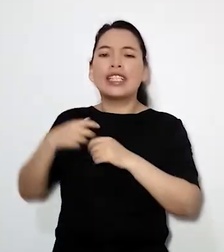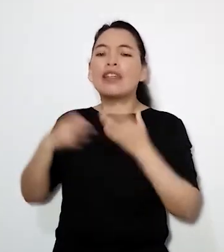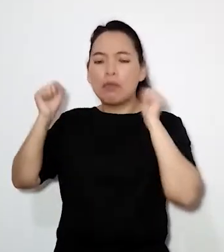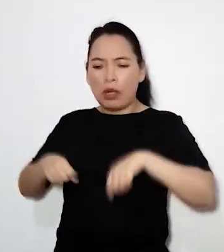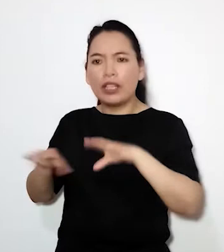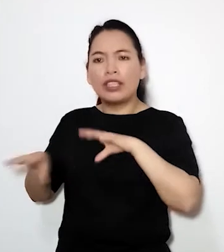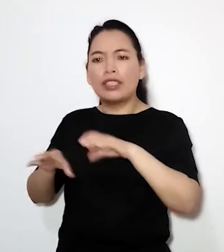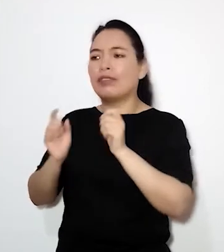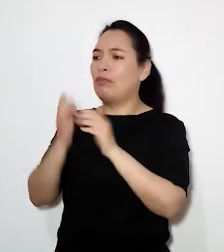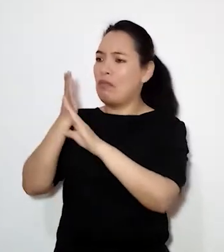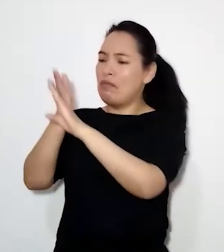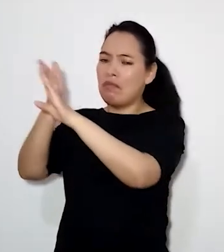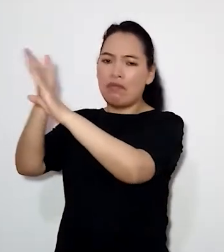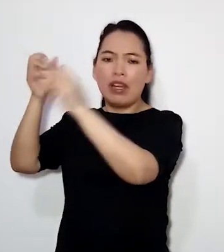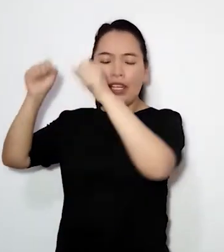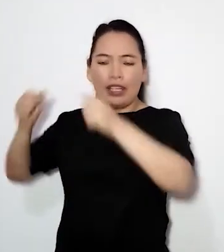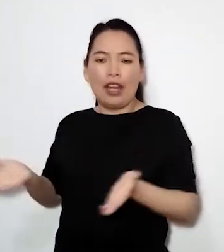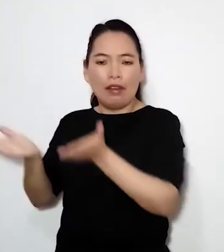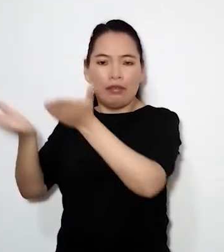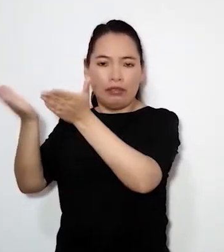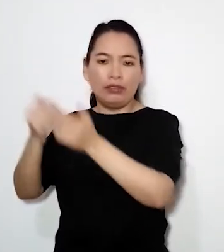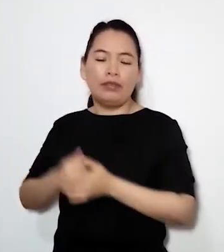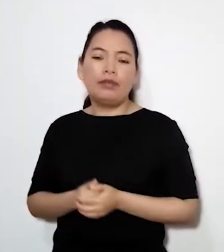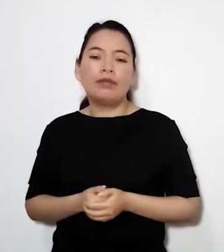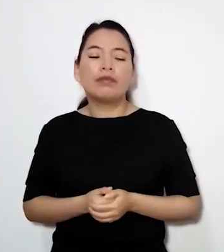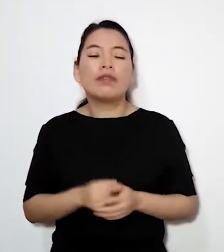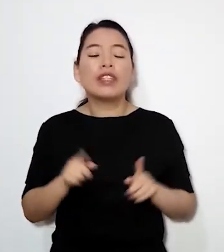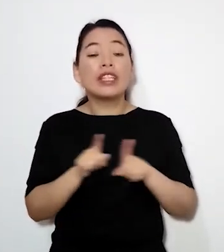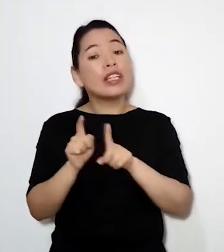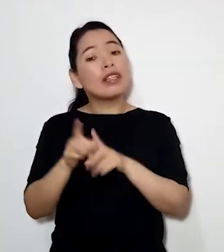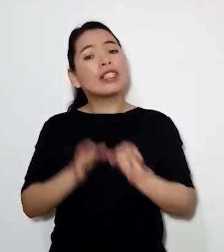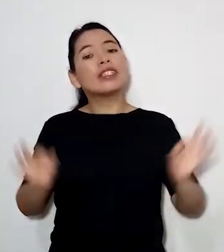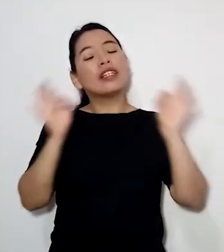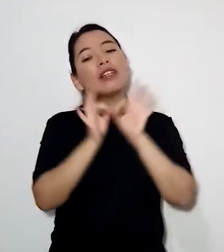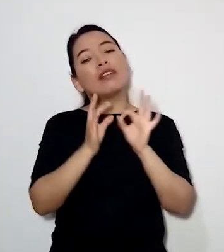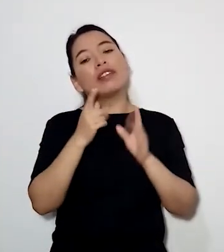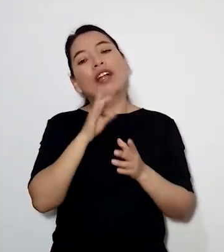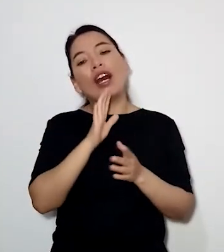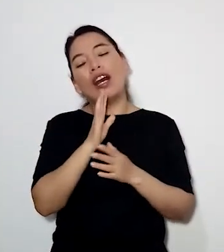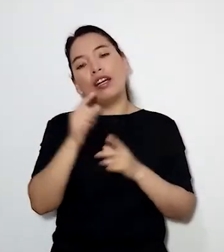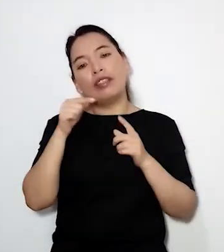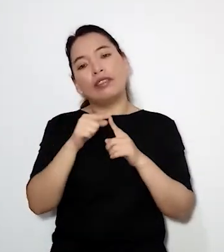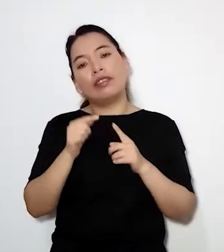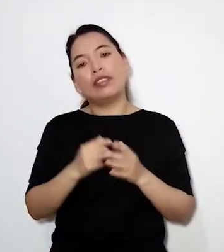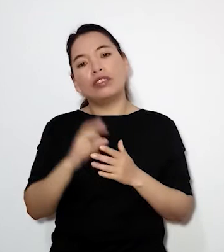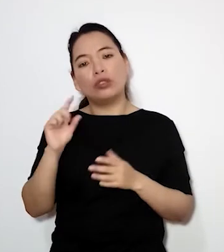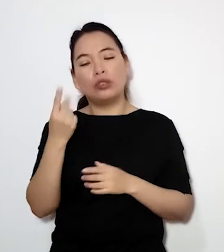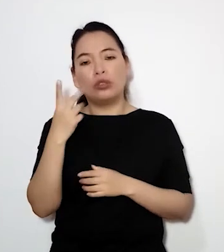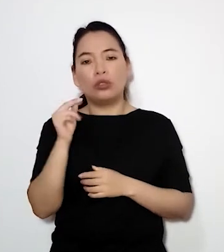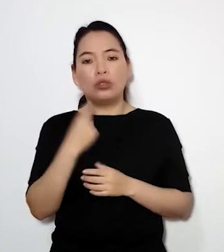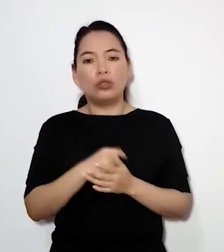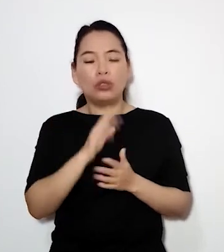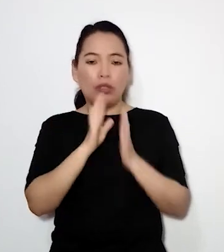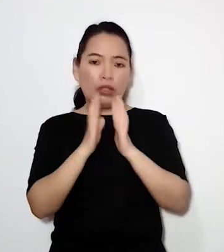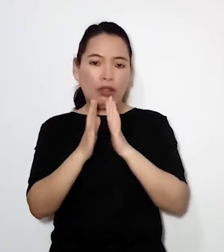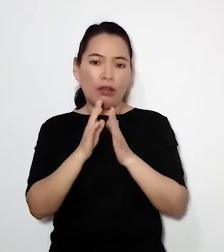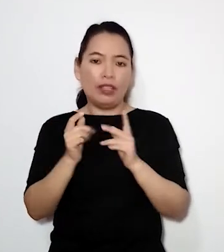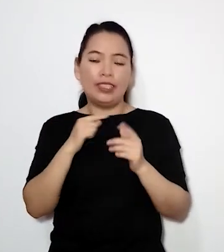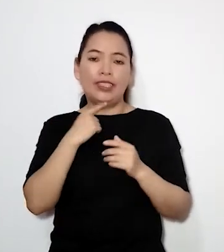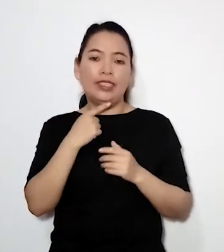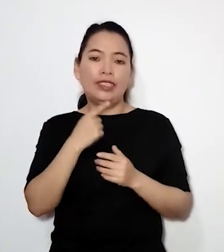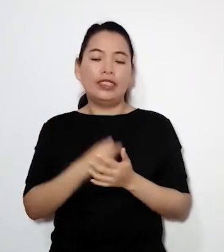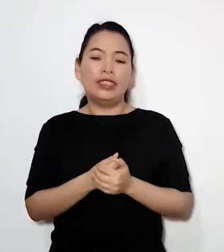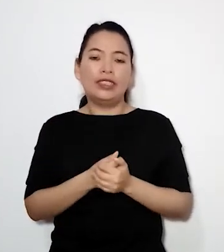Y lo que me gustaría también remarcar es que no solamente se trata de permitirles educar de esa manera, sino también